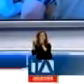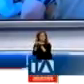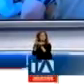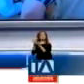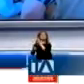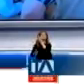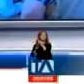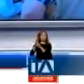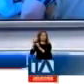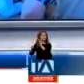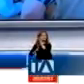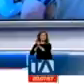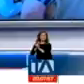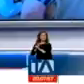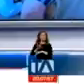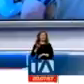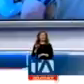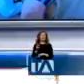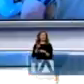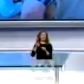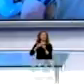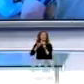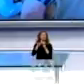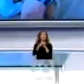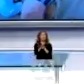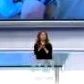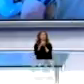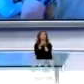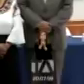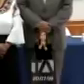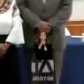otras misiones, participaron en un taller de capacitación.